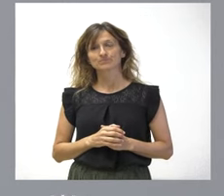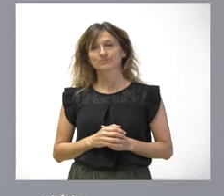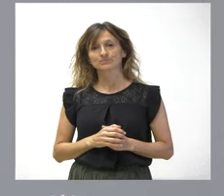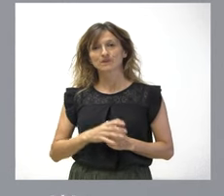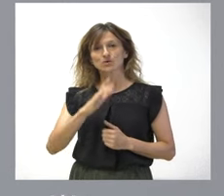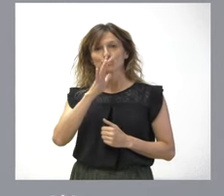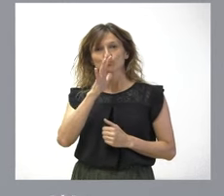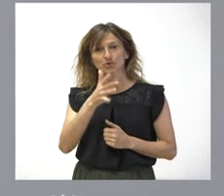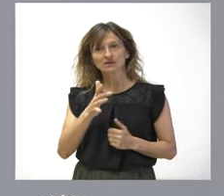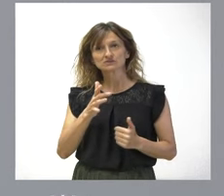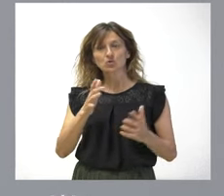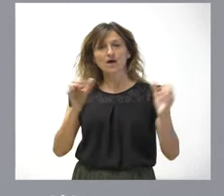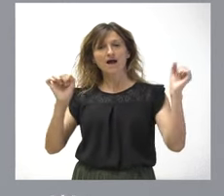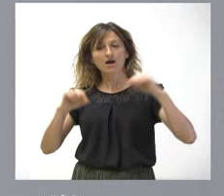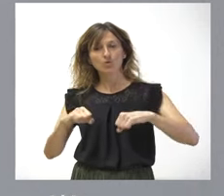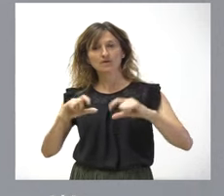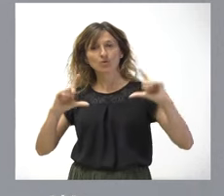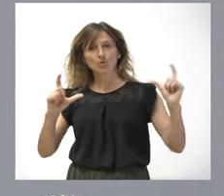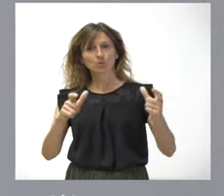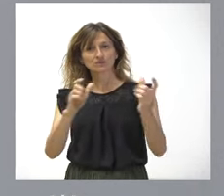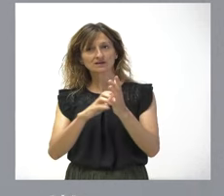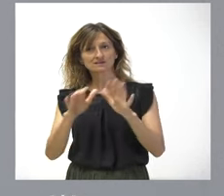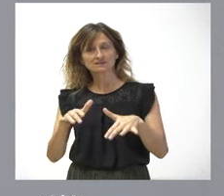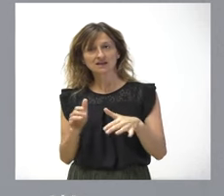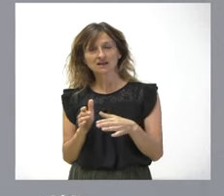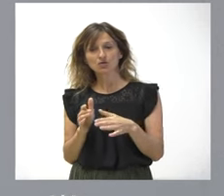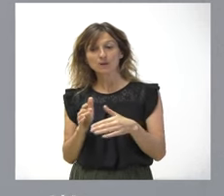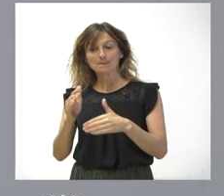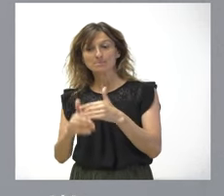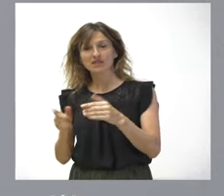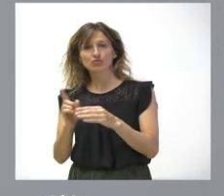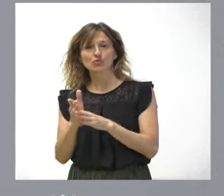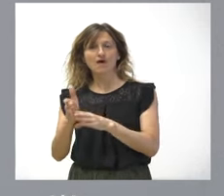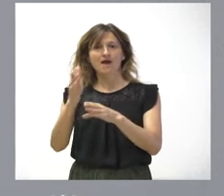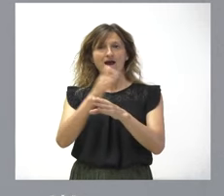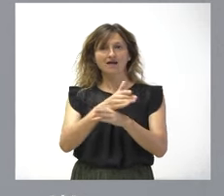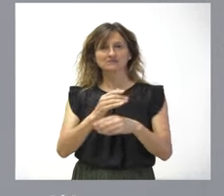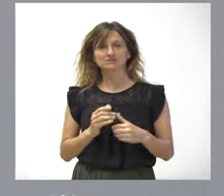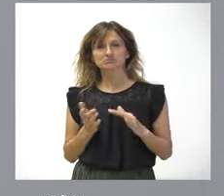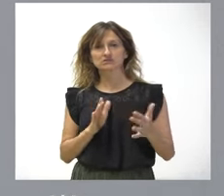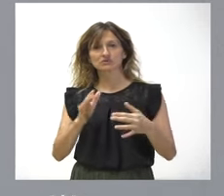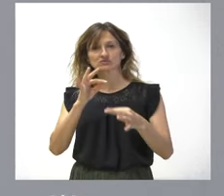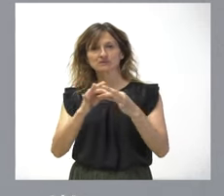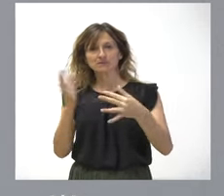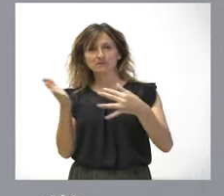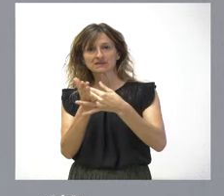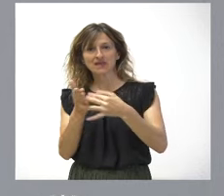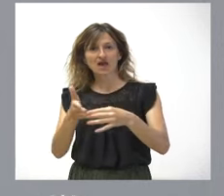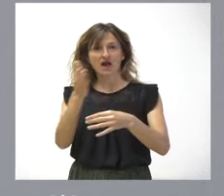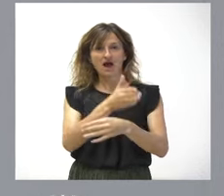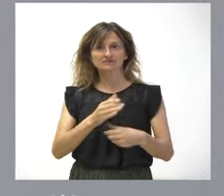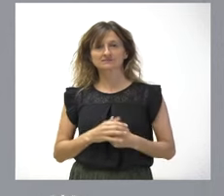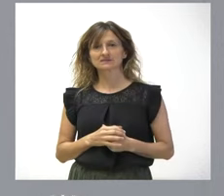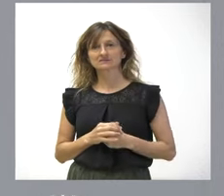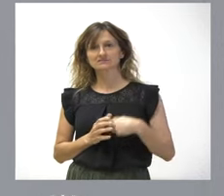se produzca el acuerdo de la junta de Castilla de León antes de agotar el plazo antes de la mitad del mes de septiembre que es el plazo que tenemos